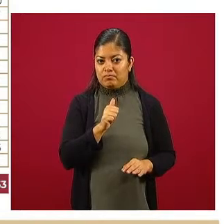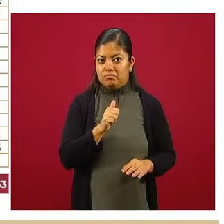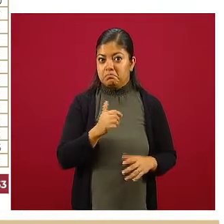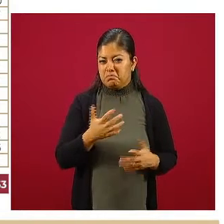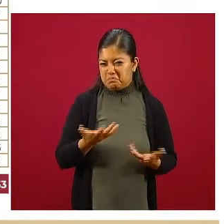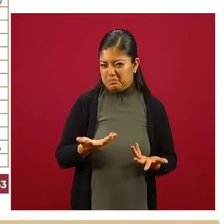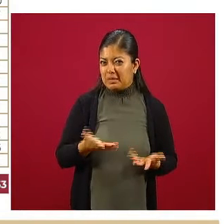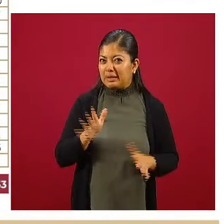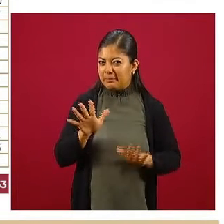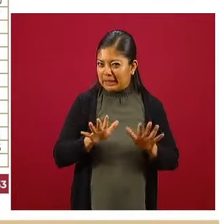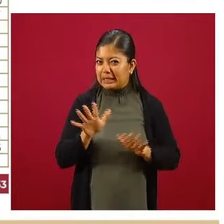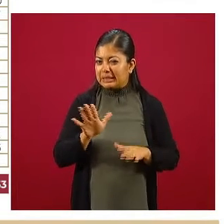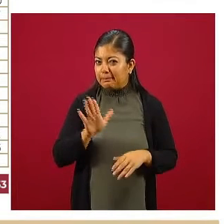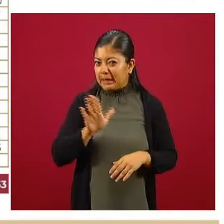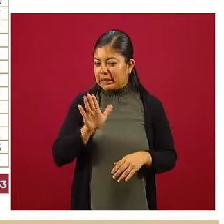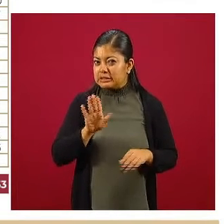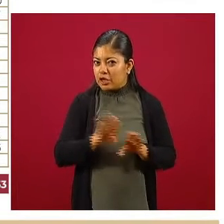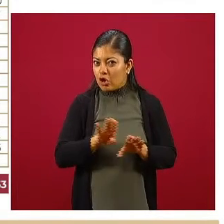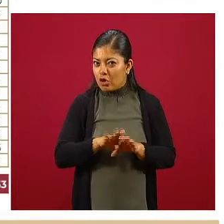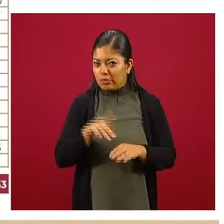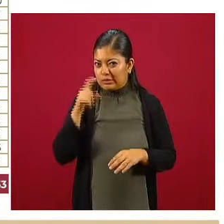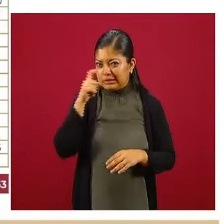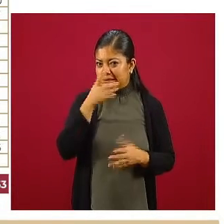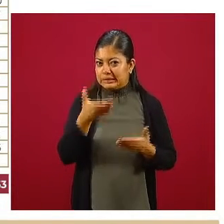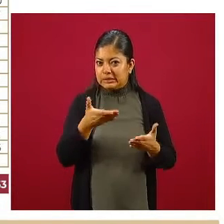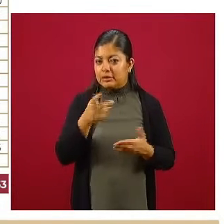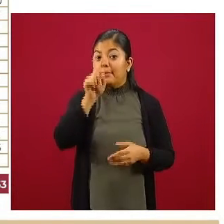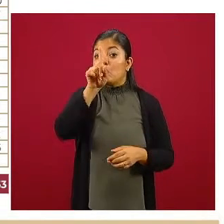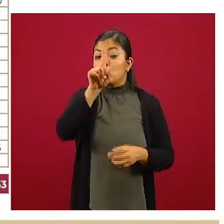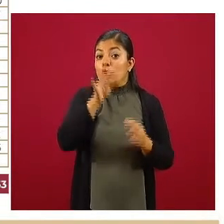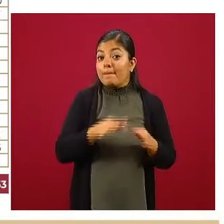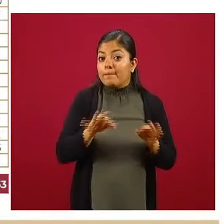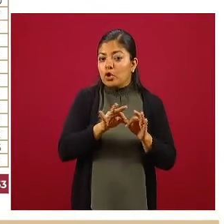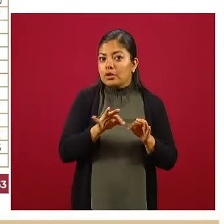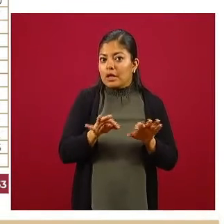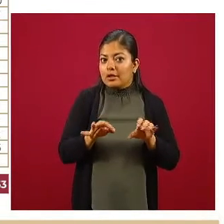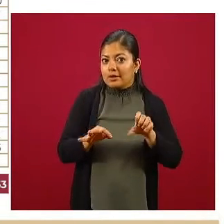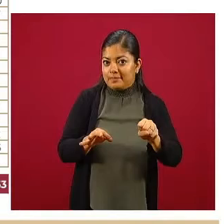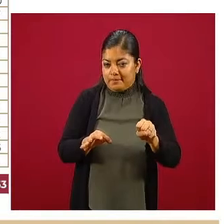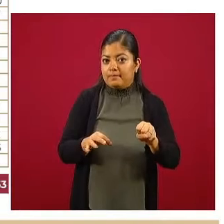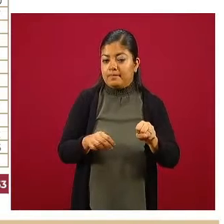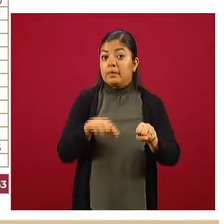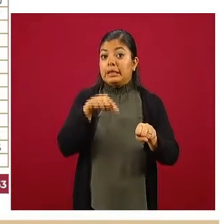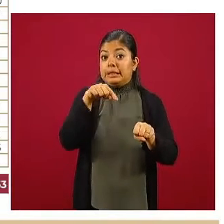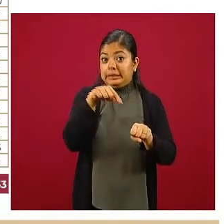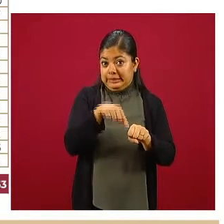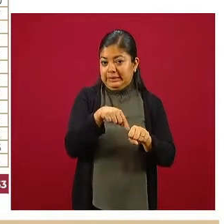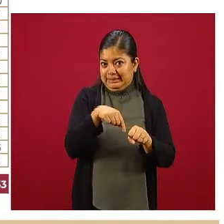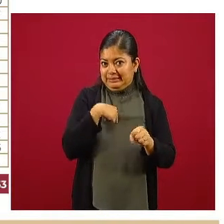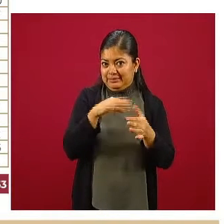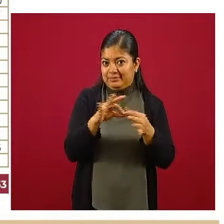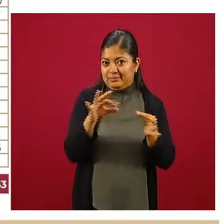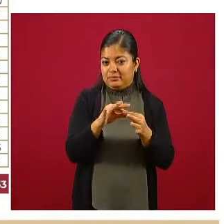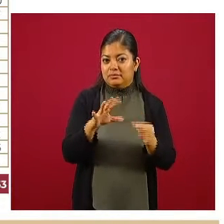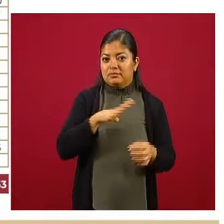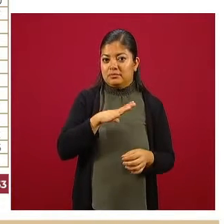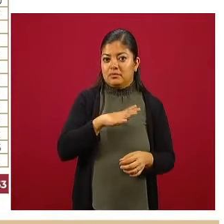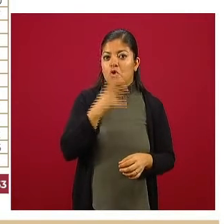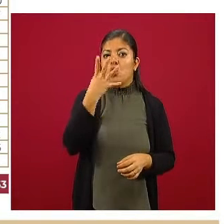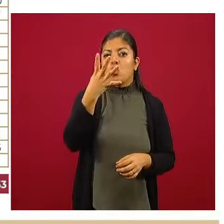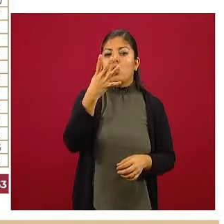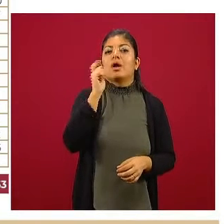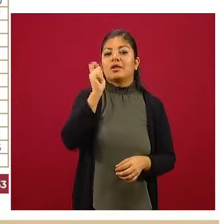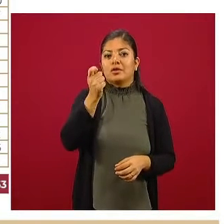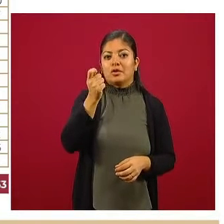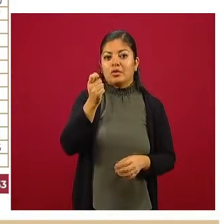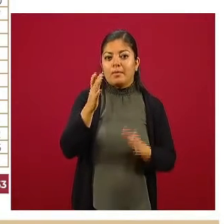pero es bastante convencional utilizar este punto de referencia. De hecho, estamos utilizando aquí 4 periodos de